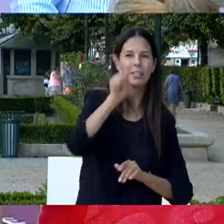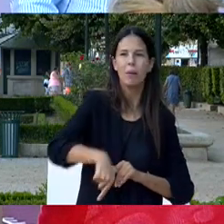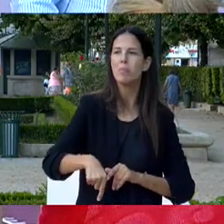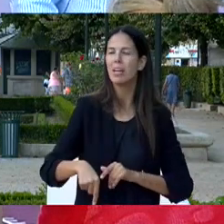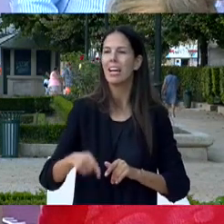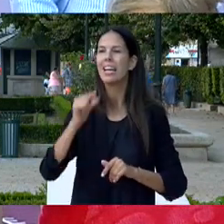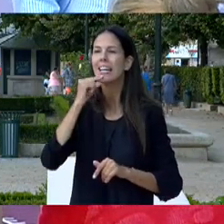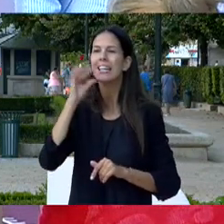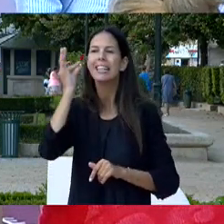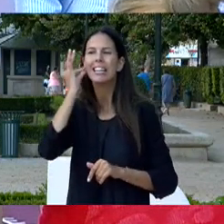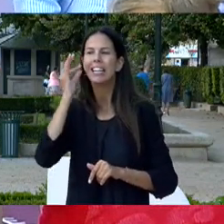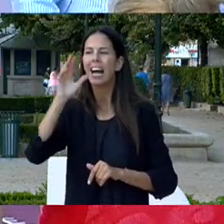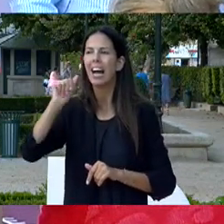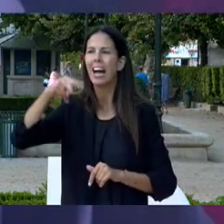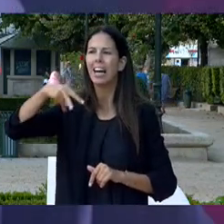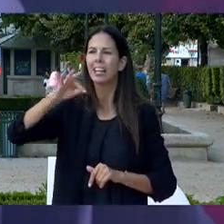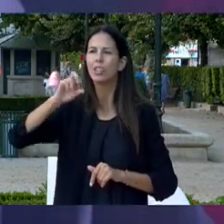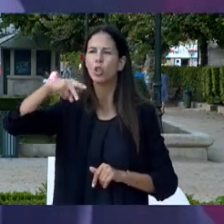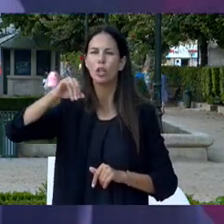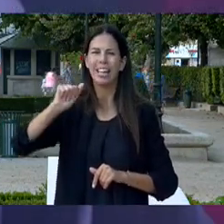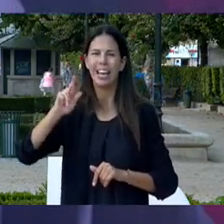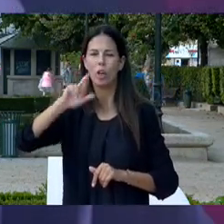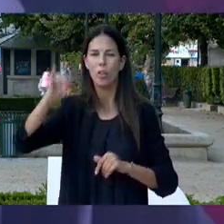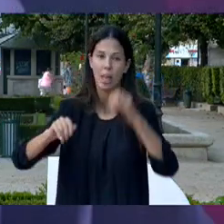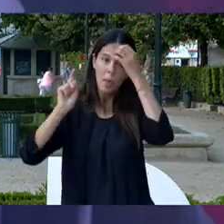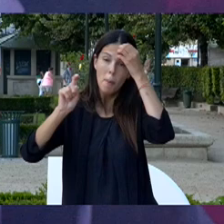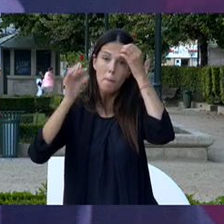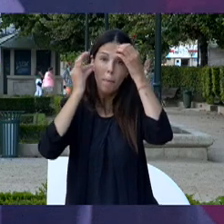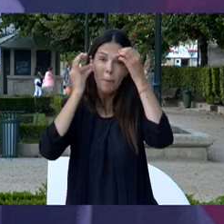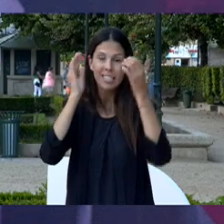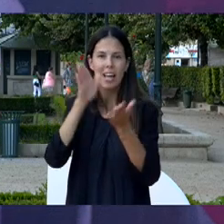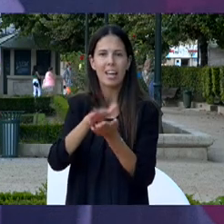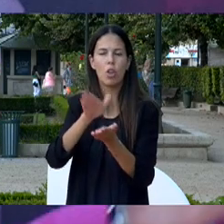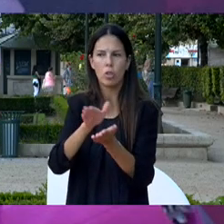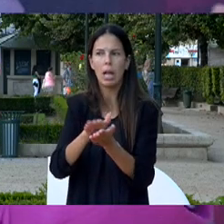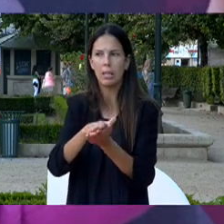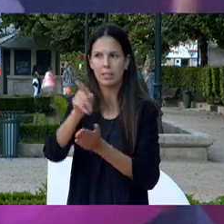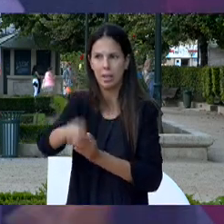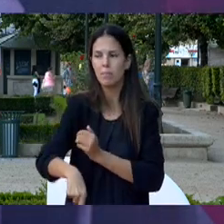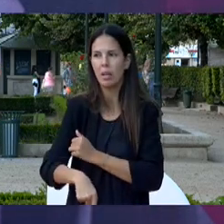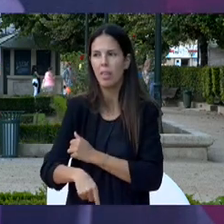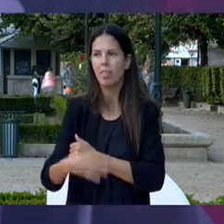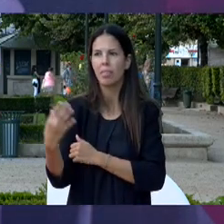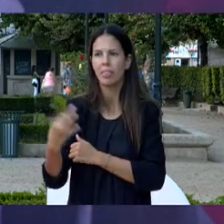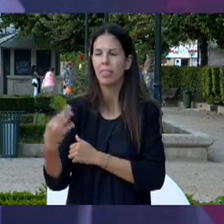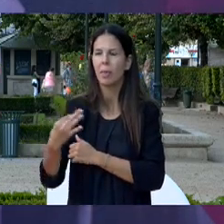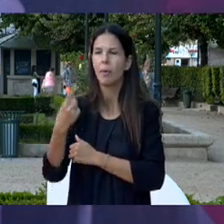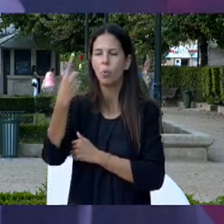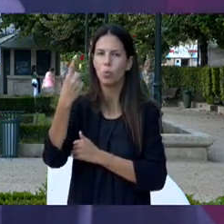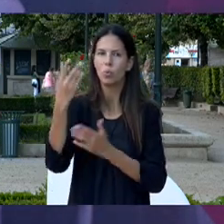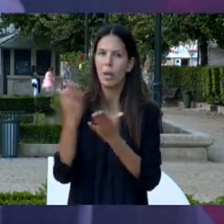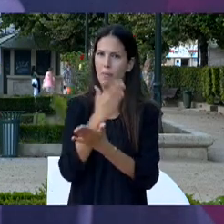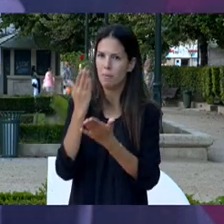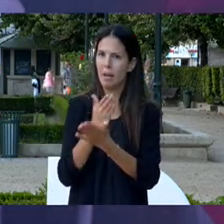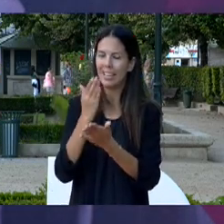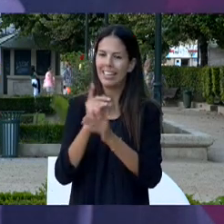a neta de Antonia Rodríguez, non outra mestra grande, mestra redondelá, que creo que merece unha destas páxinas tamén. Se hai